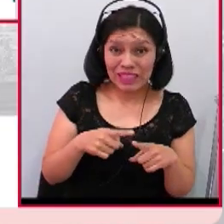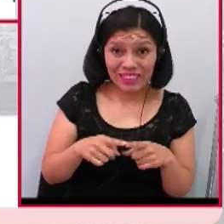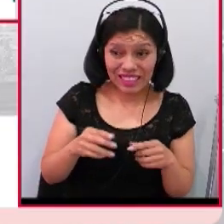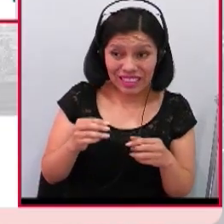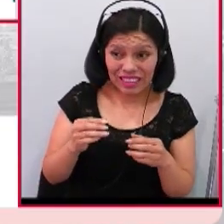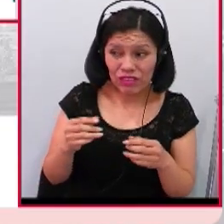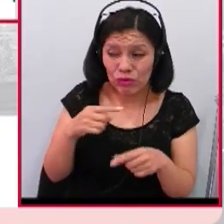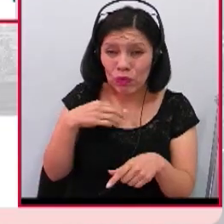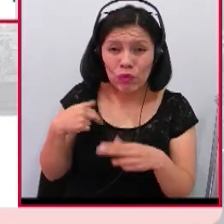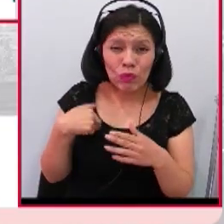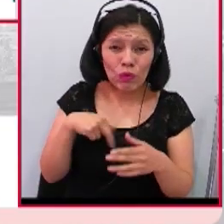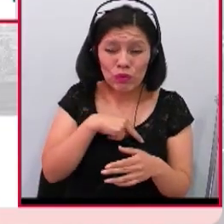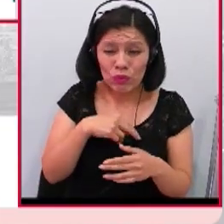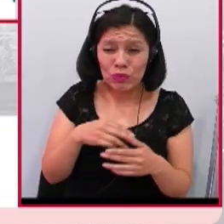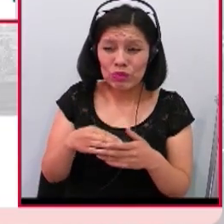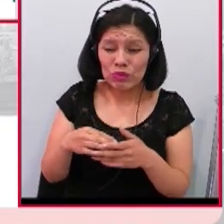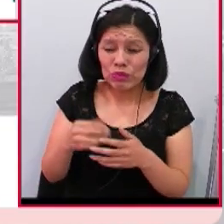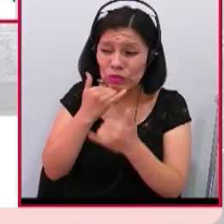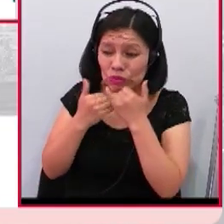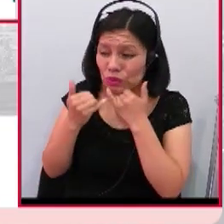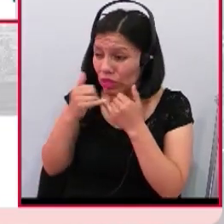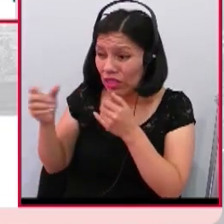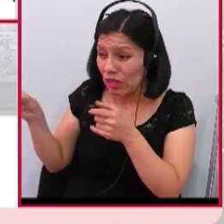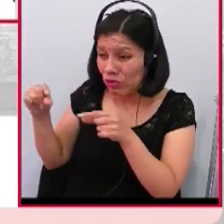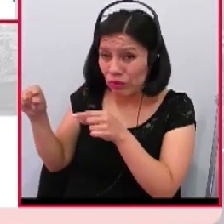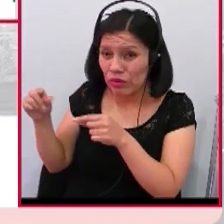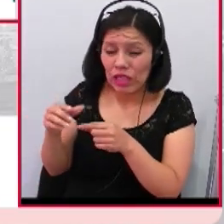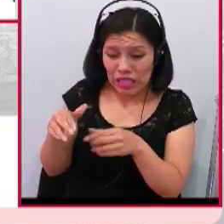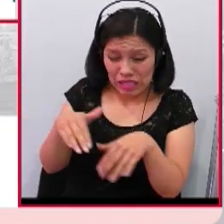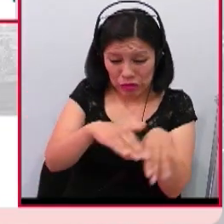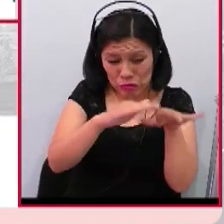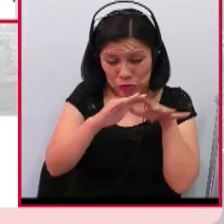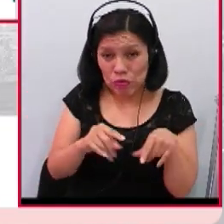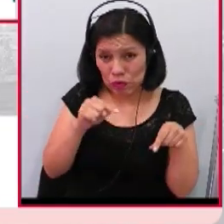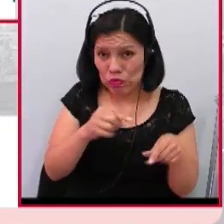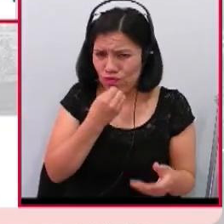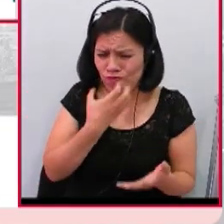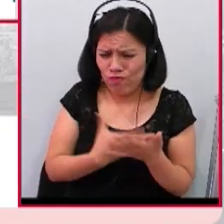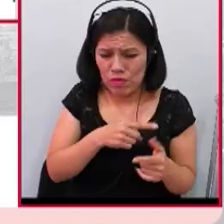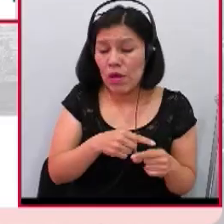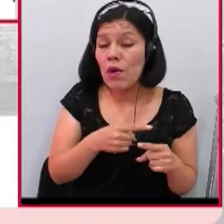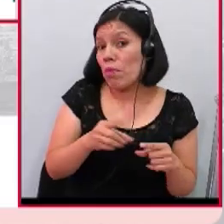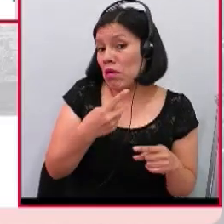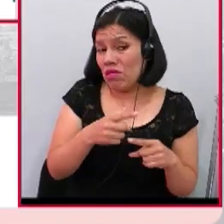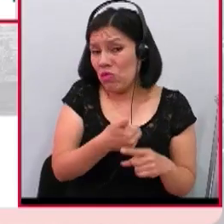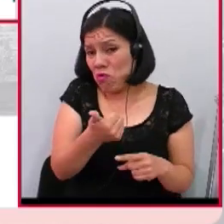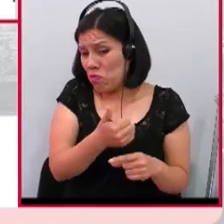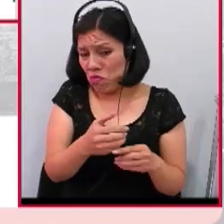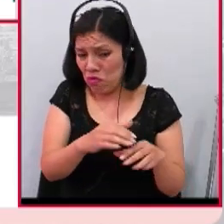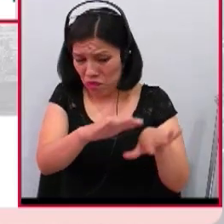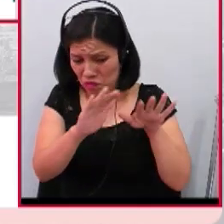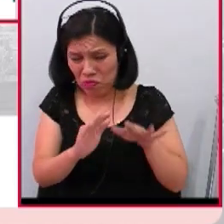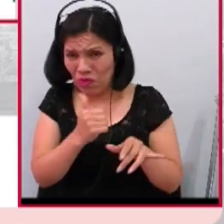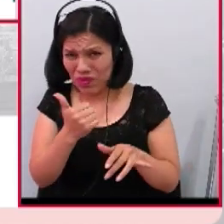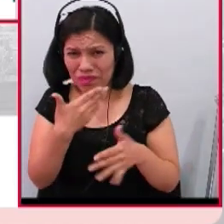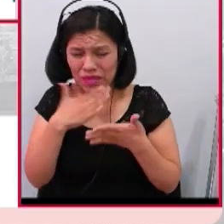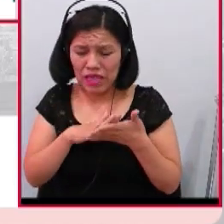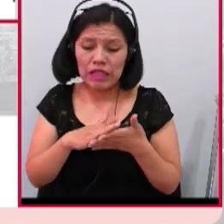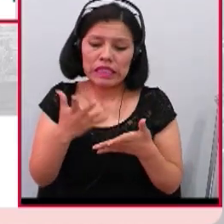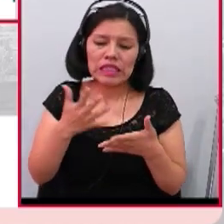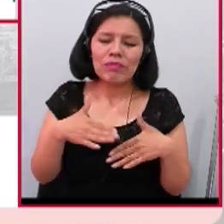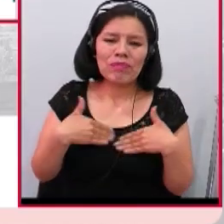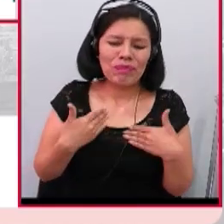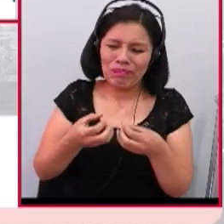entonces estaríamos perdiendo el producto. Entonces lo hacemos en estos hornos donde sí solo tenemos controlado en 2 toberas, insuflamos una cantidad mínima